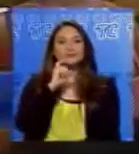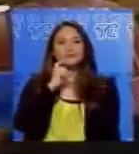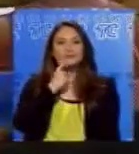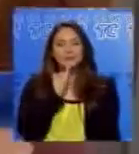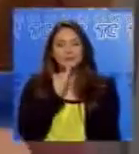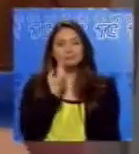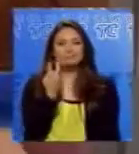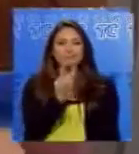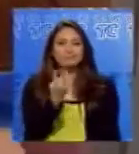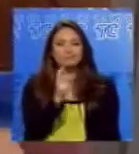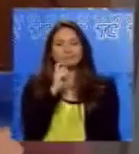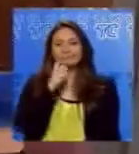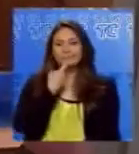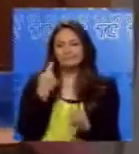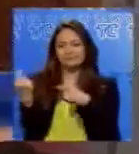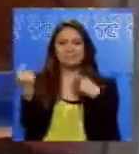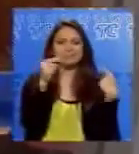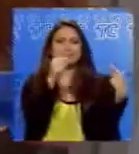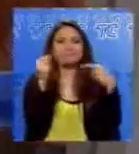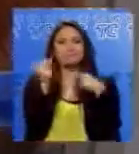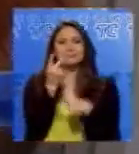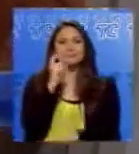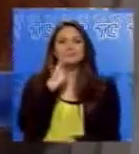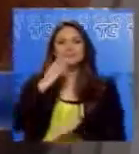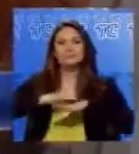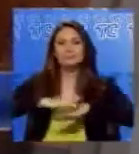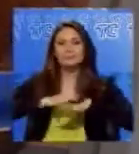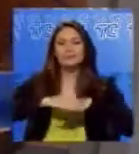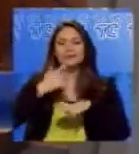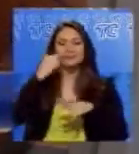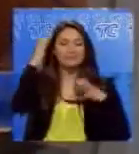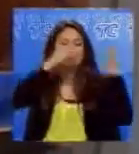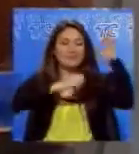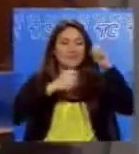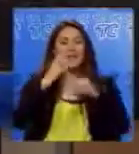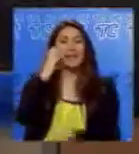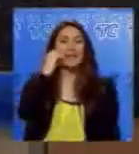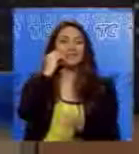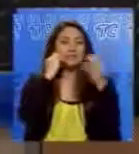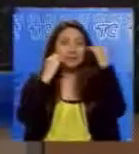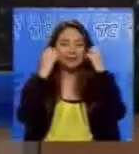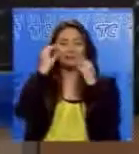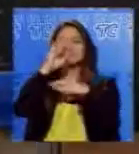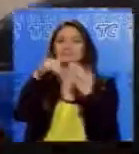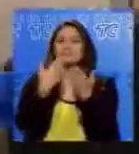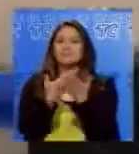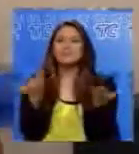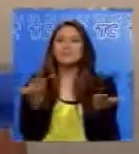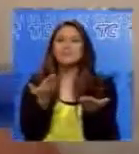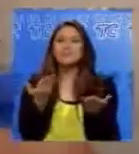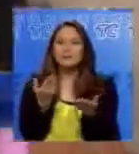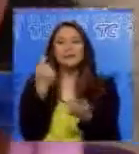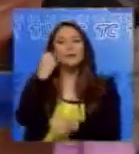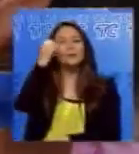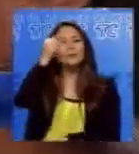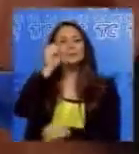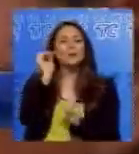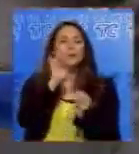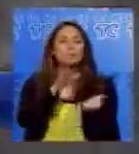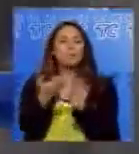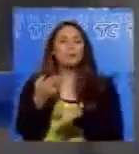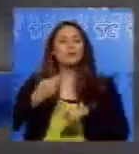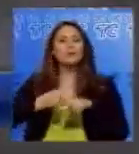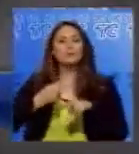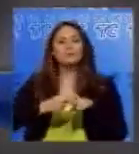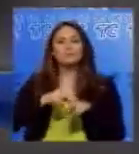celos ocasionó el enfrentamiento a golpes y a mordiscones en la cooperativa Vencer o Morir, sector